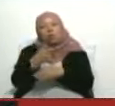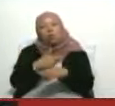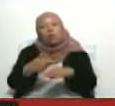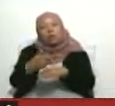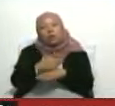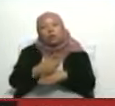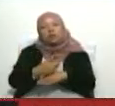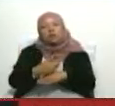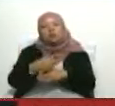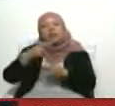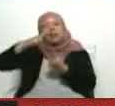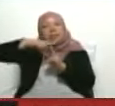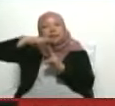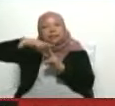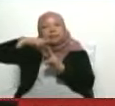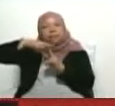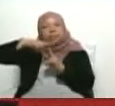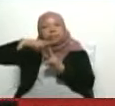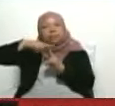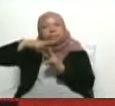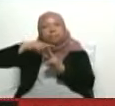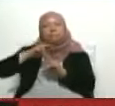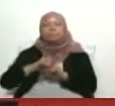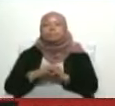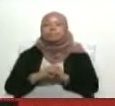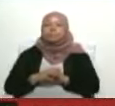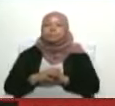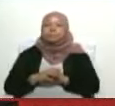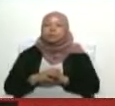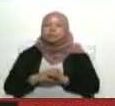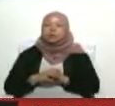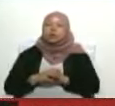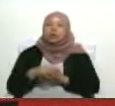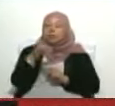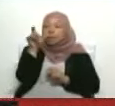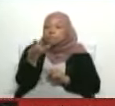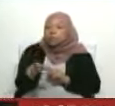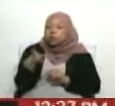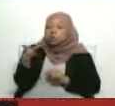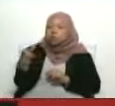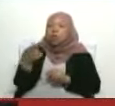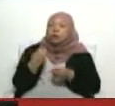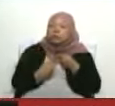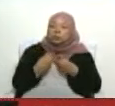gobernador del estado Táchira, Freddy Bernal. Y obviamente